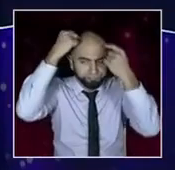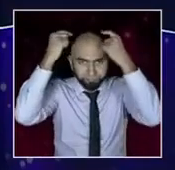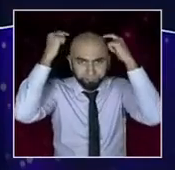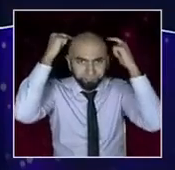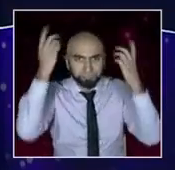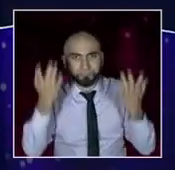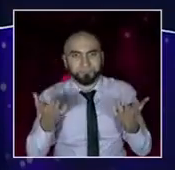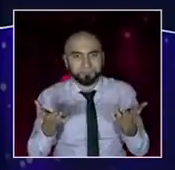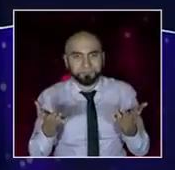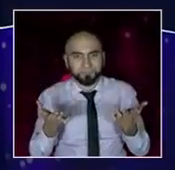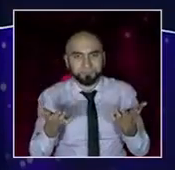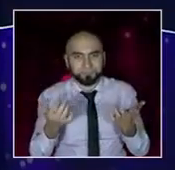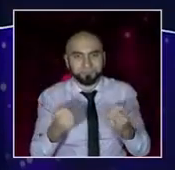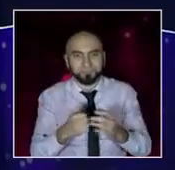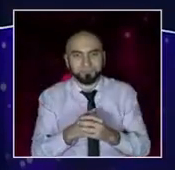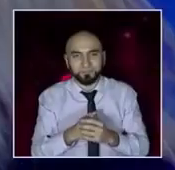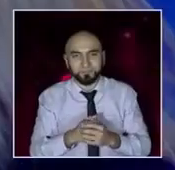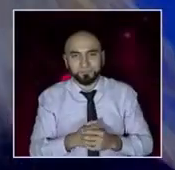sensoriales.